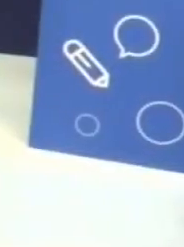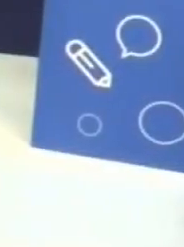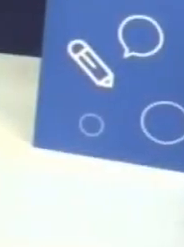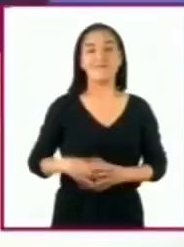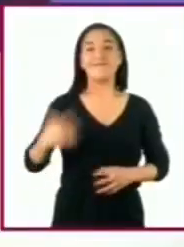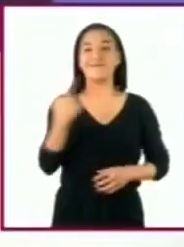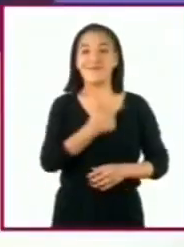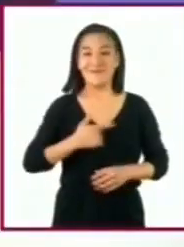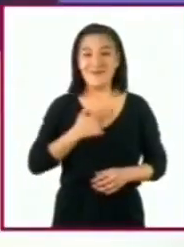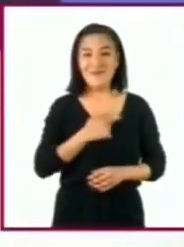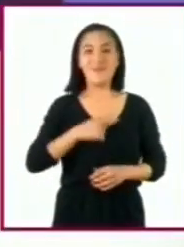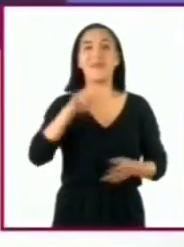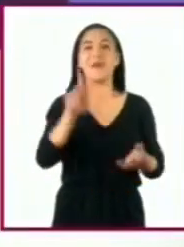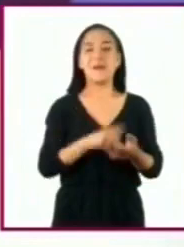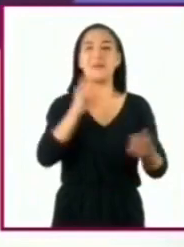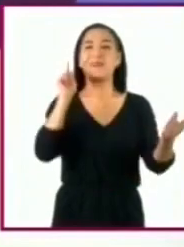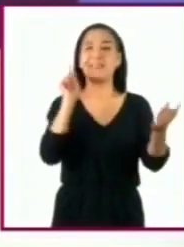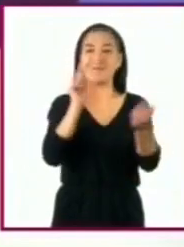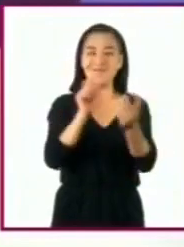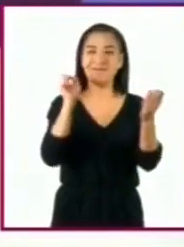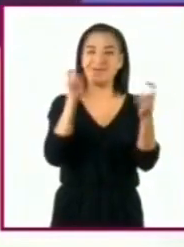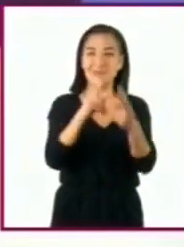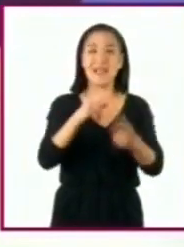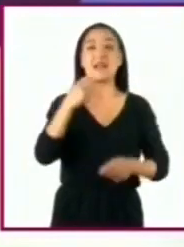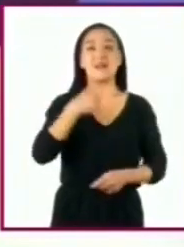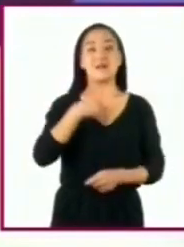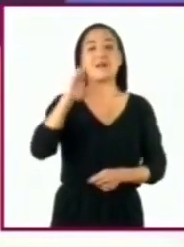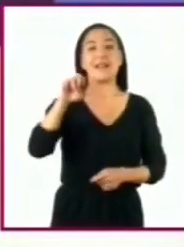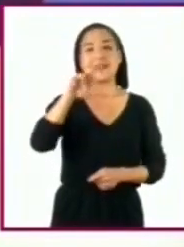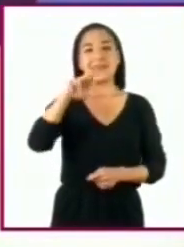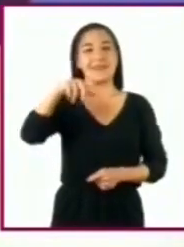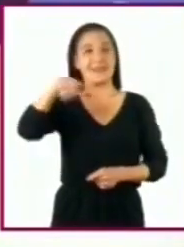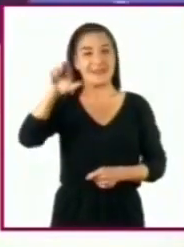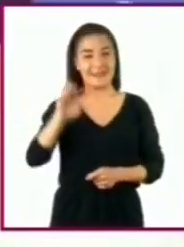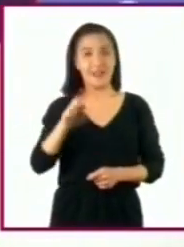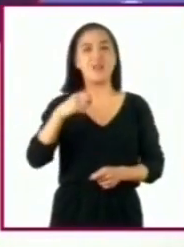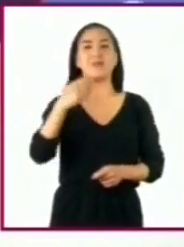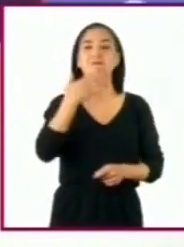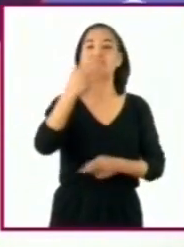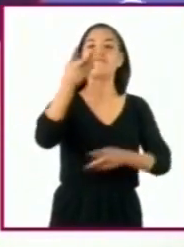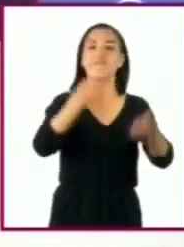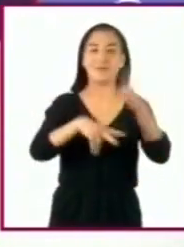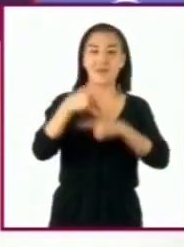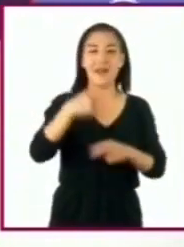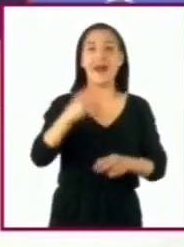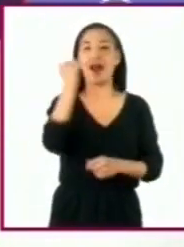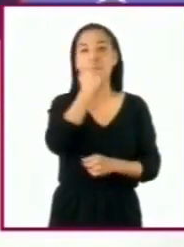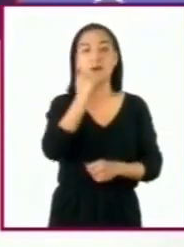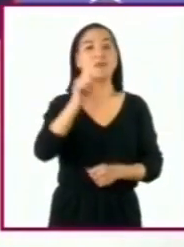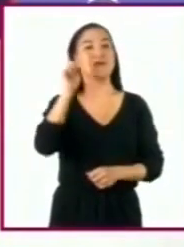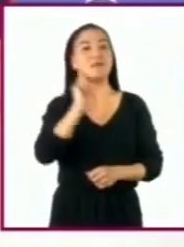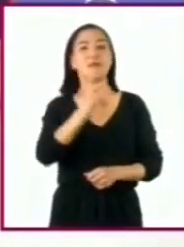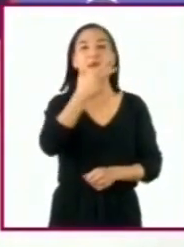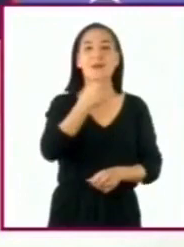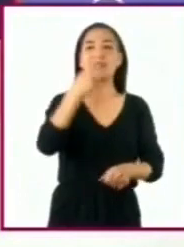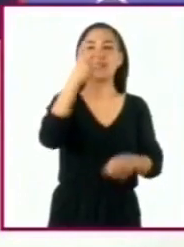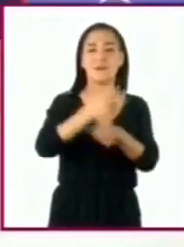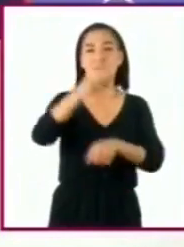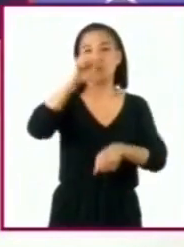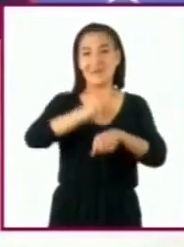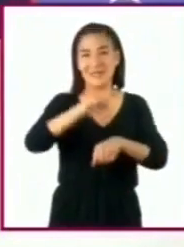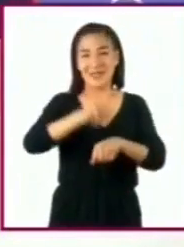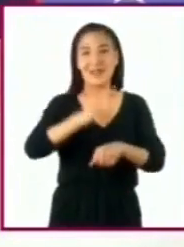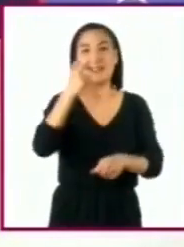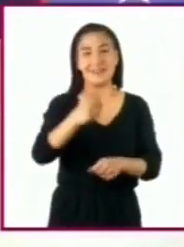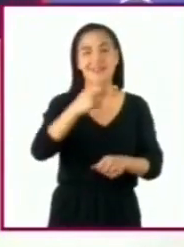¡Qué gusto encontrarnos! Soy Enrique Rodal y les doy la bienvenida, alumnas y alumnos de segundo de secundaria, a esta